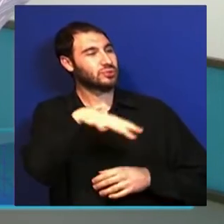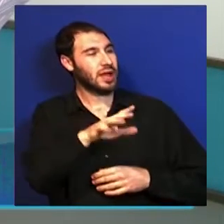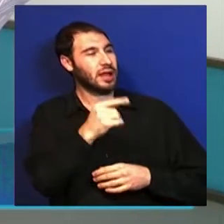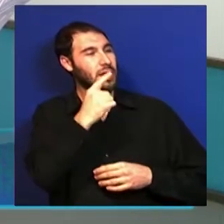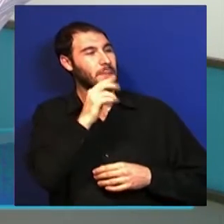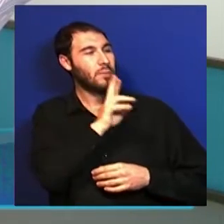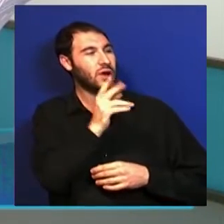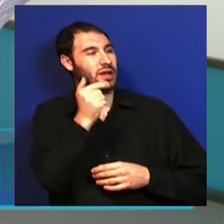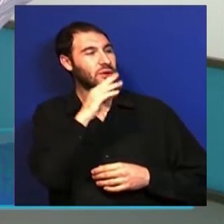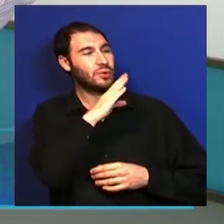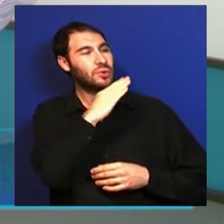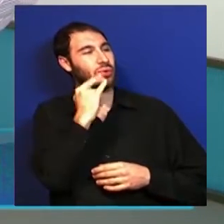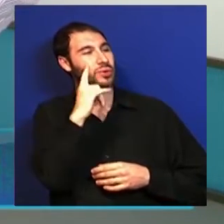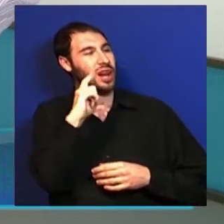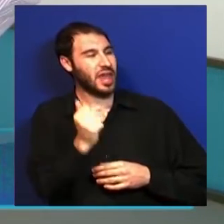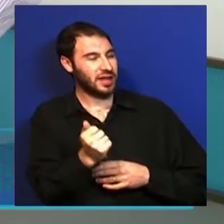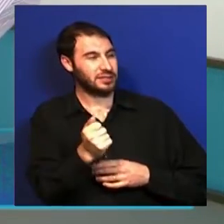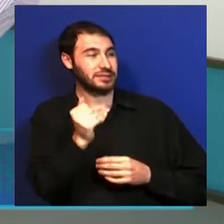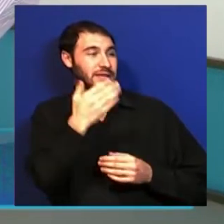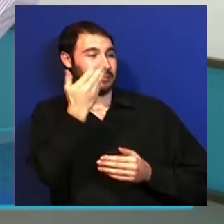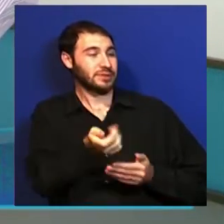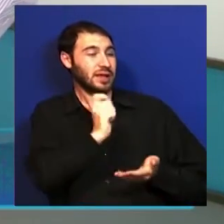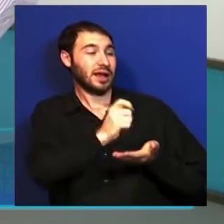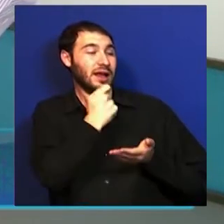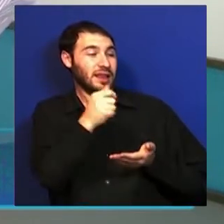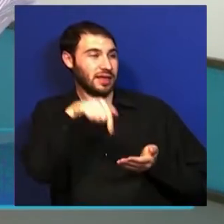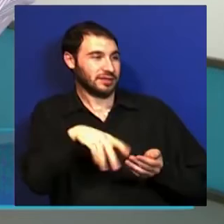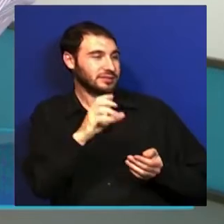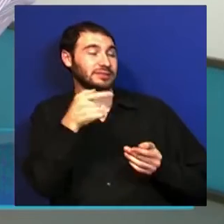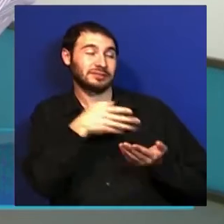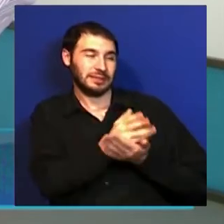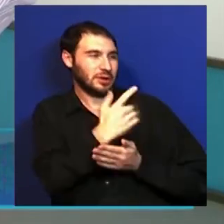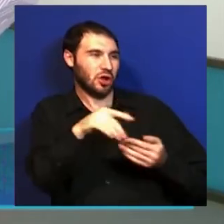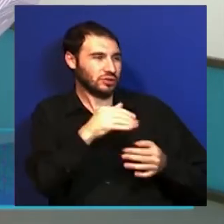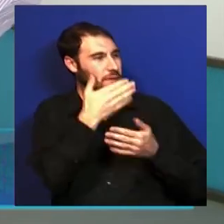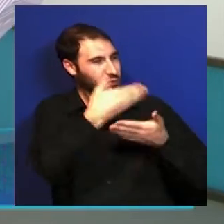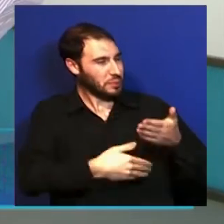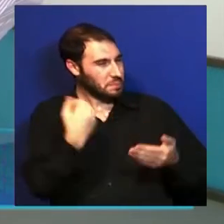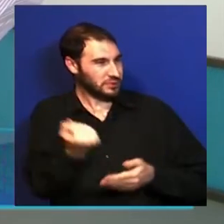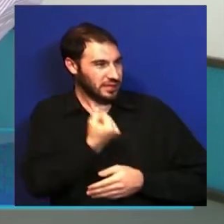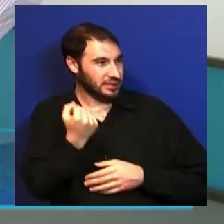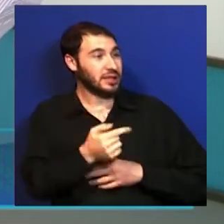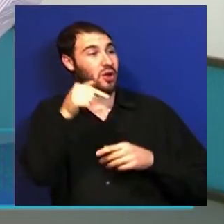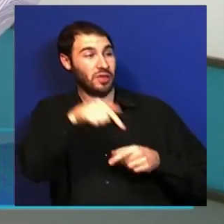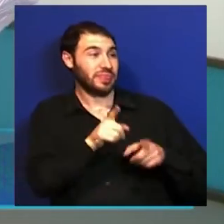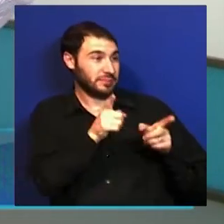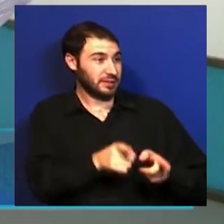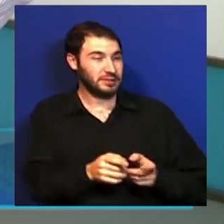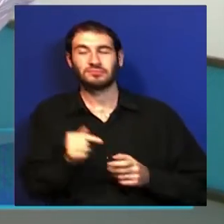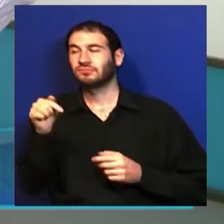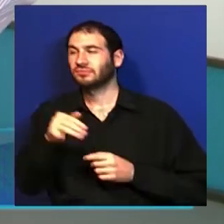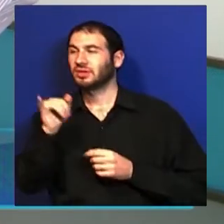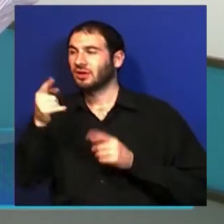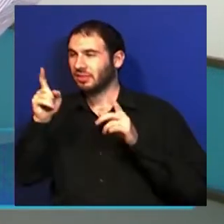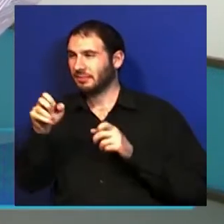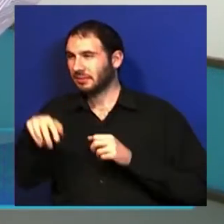de Ana Julia Carulo, periodista y productora del canal. Siempre nos trae grandes informes y hoy también lo va a hacer. Hoy también toca,